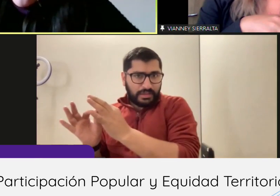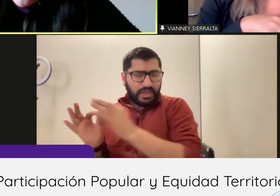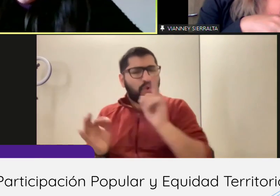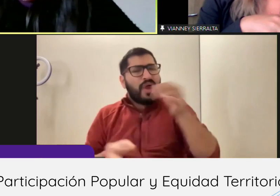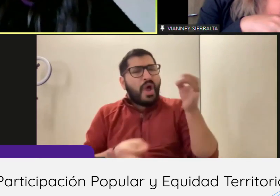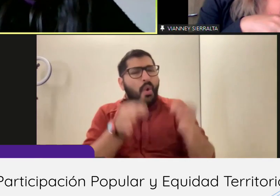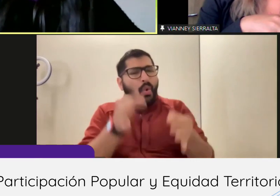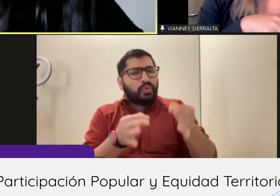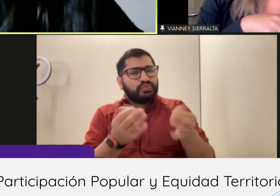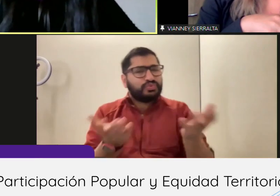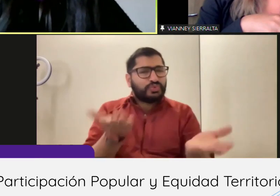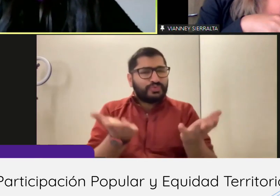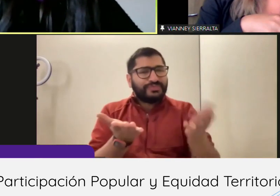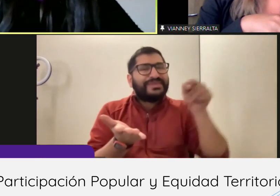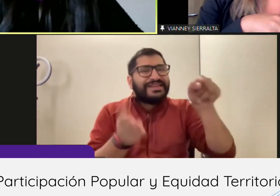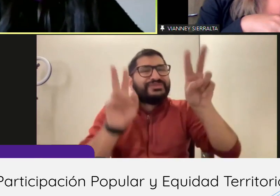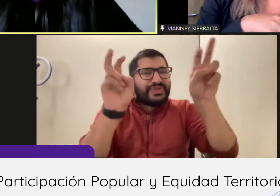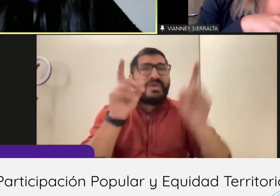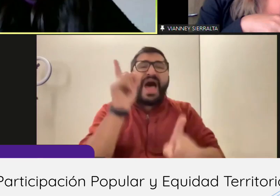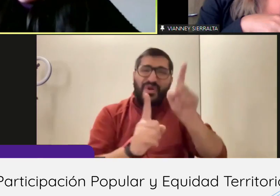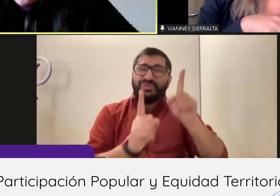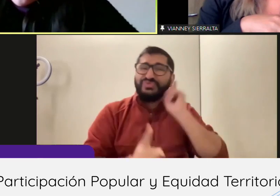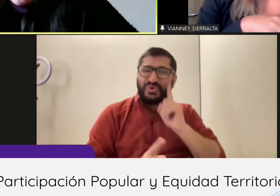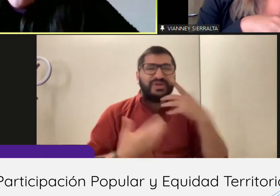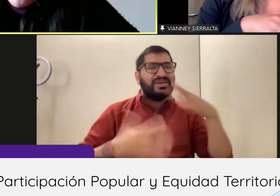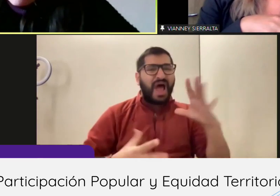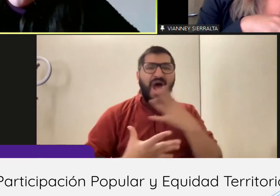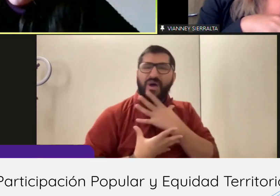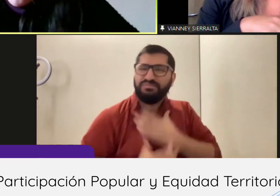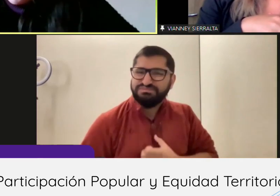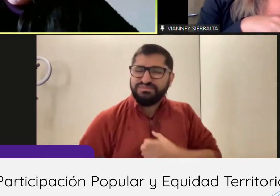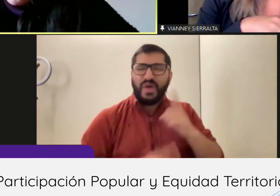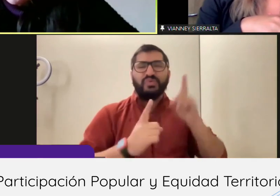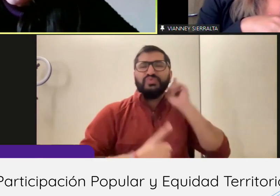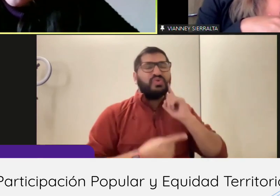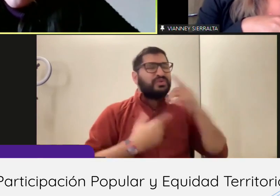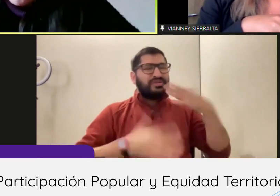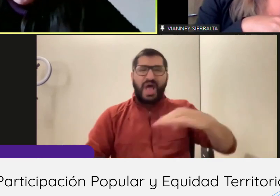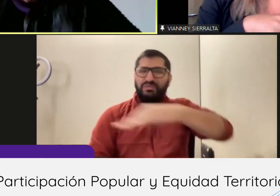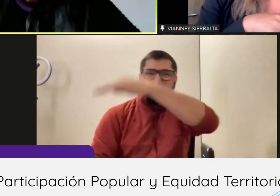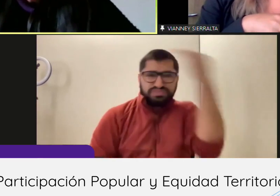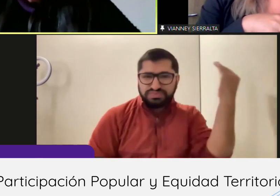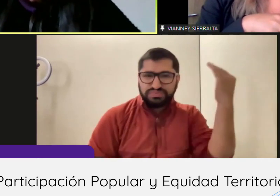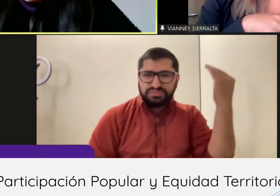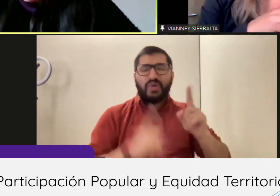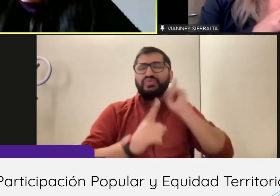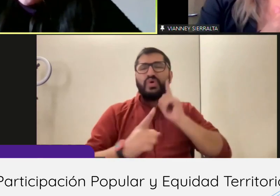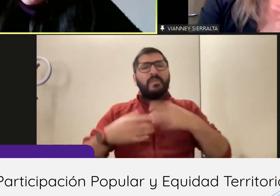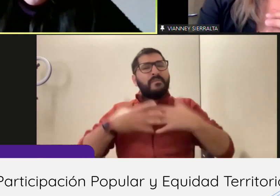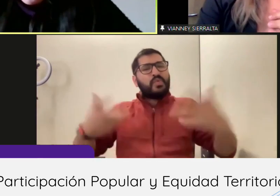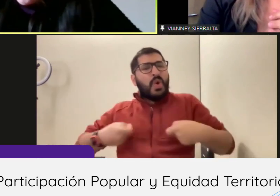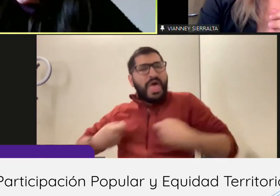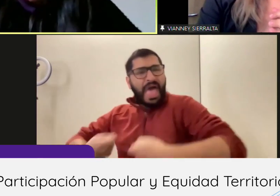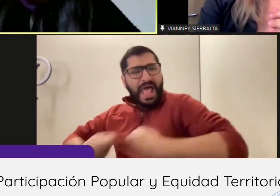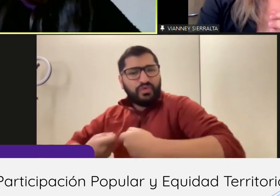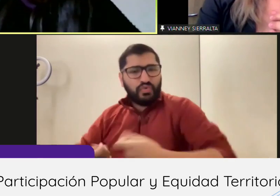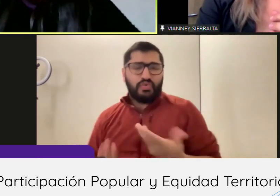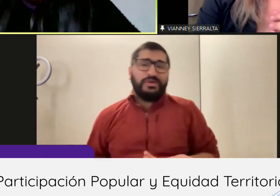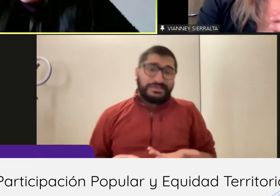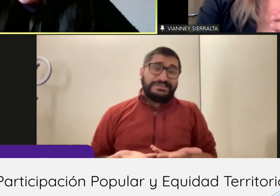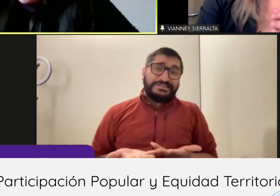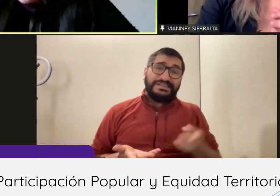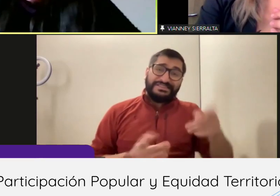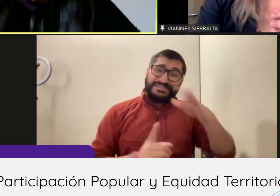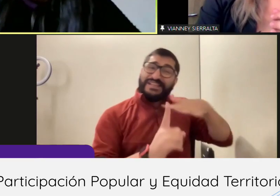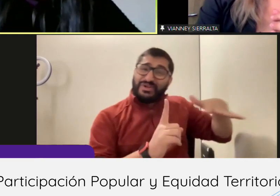¿no es cierto?, y yo tengo que llevar mi propio intérprete, no está considerado en la planificación. Entonces eso es muy frustrante para nosotros, ya estamos